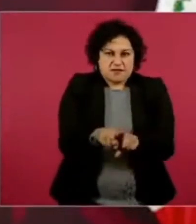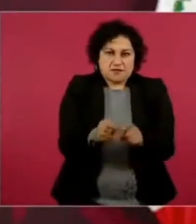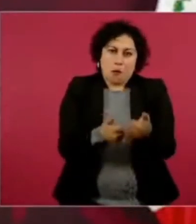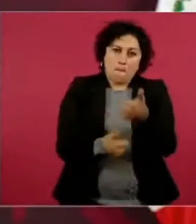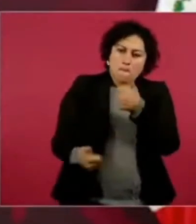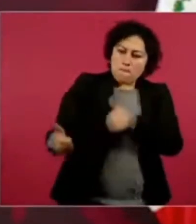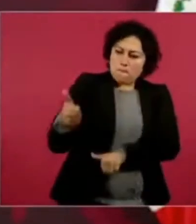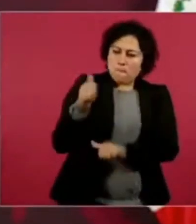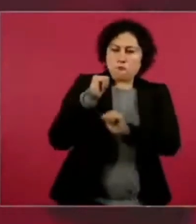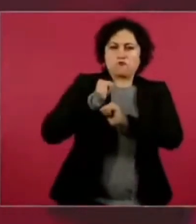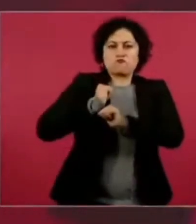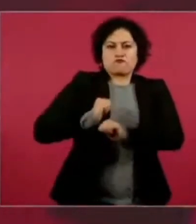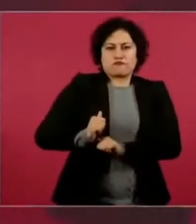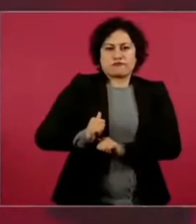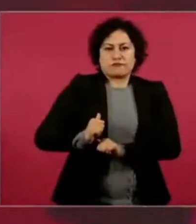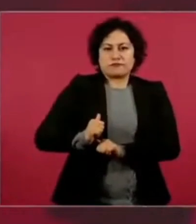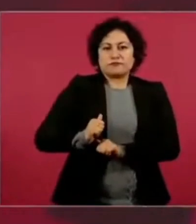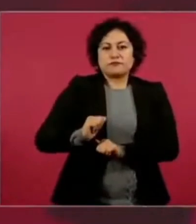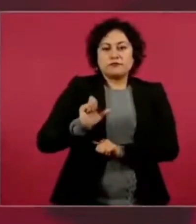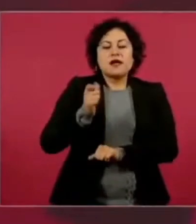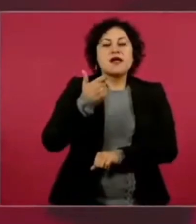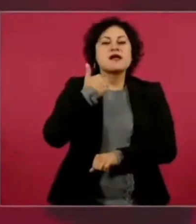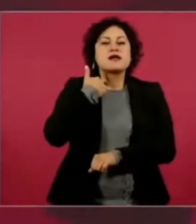Salinas se los trajo acá